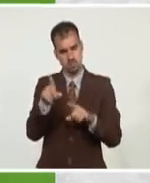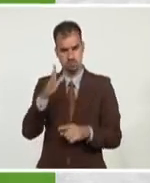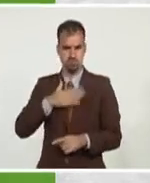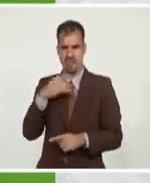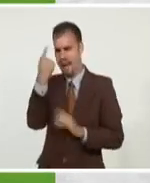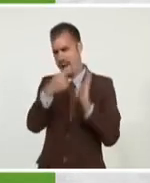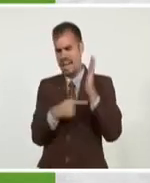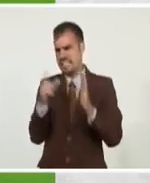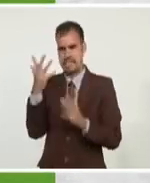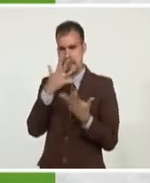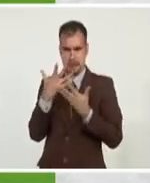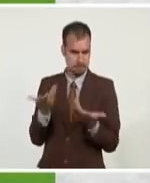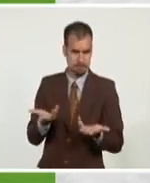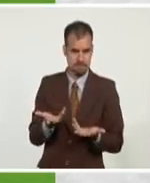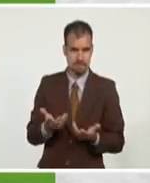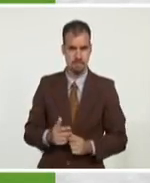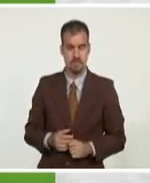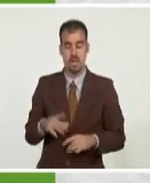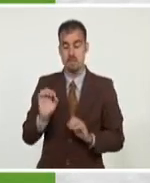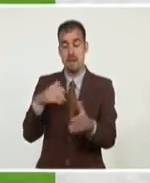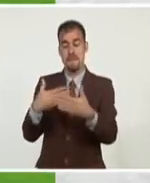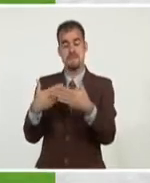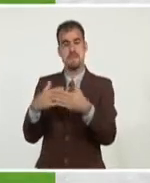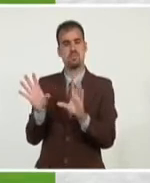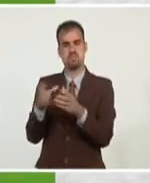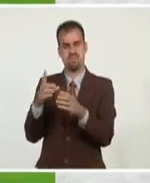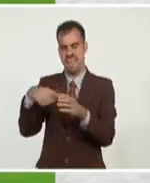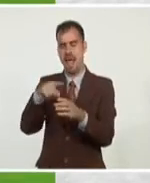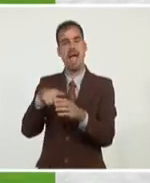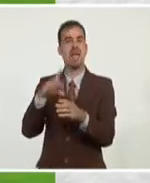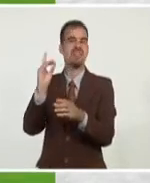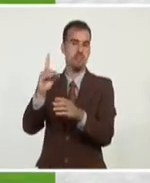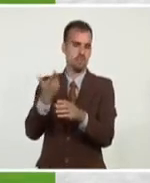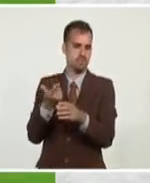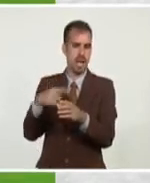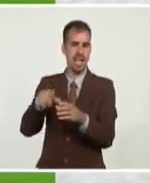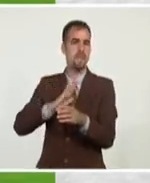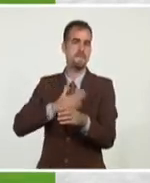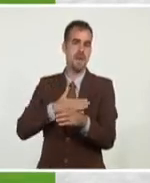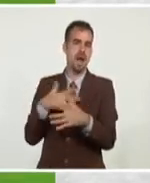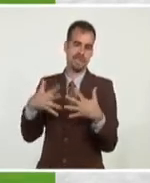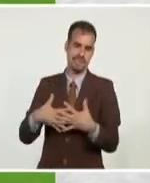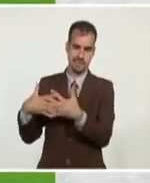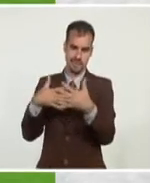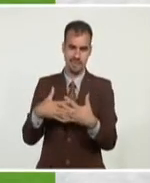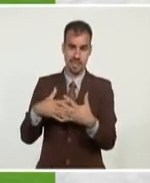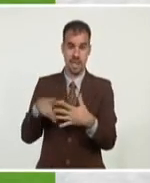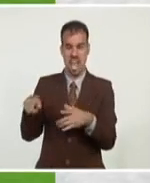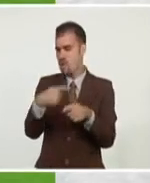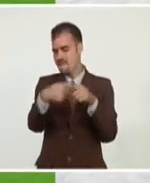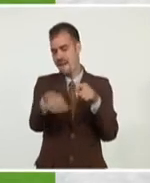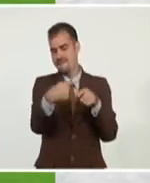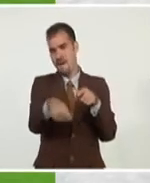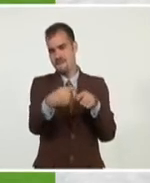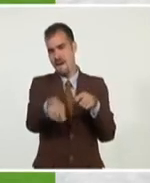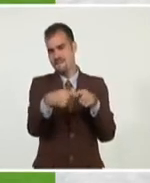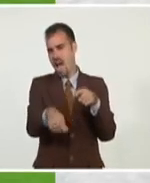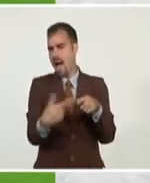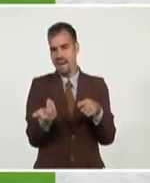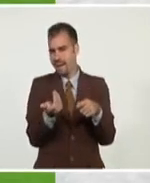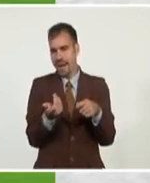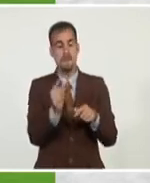este Instituto Nacional Demócrata, una agencia no gubernamental de los Estados Unidos que financia, ¿qué hace? Financiar a grupos de personas para